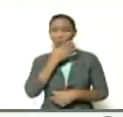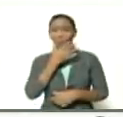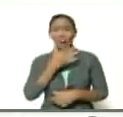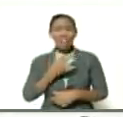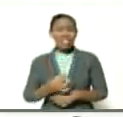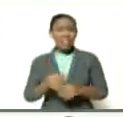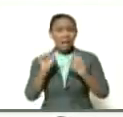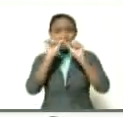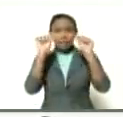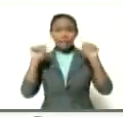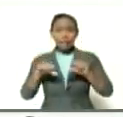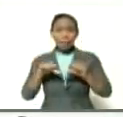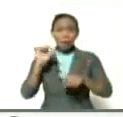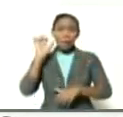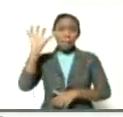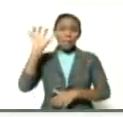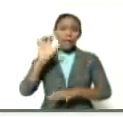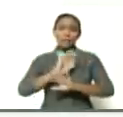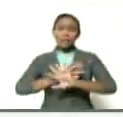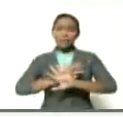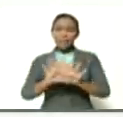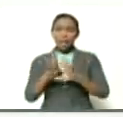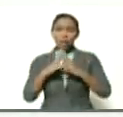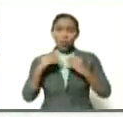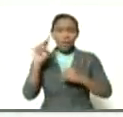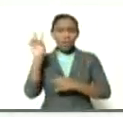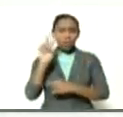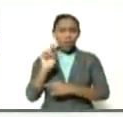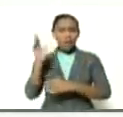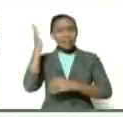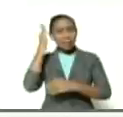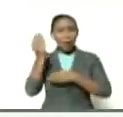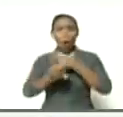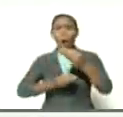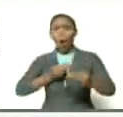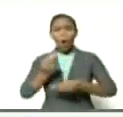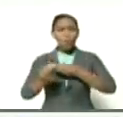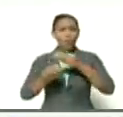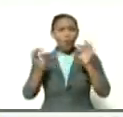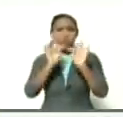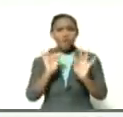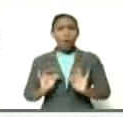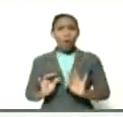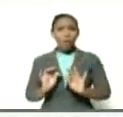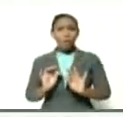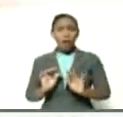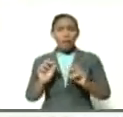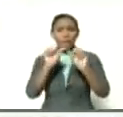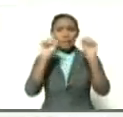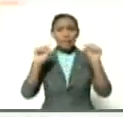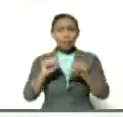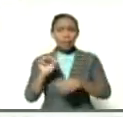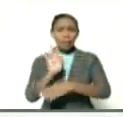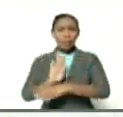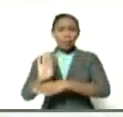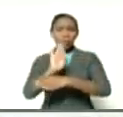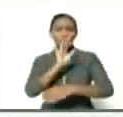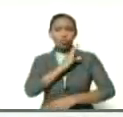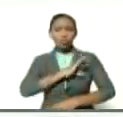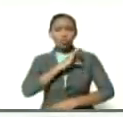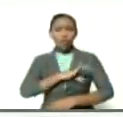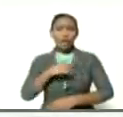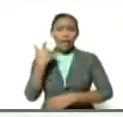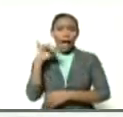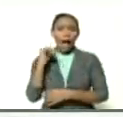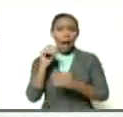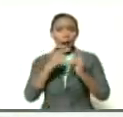el sistema en patria. Ya toda Venezuela, el pueblo de Venezuela sabe cómo manejarse en el sistema de protección social que tiene